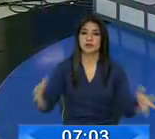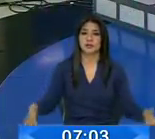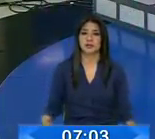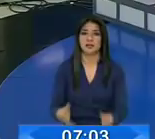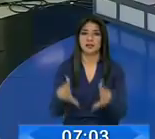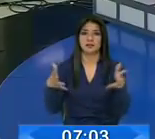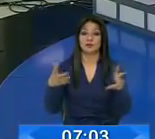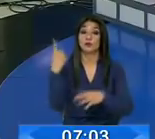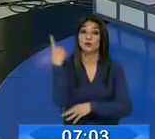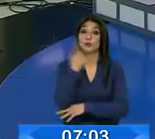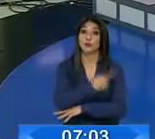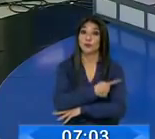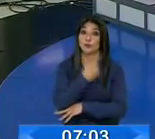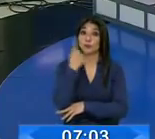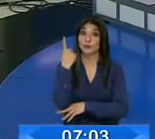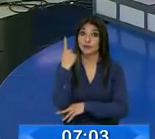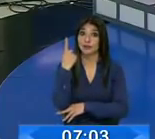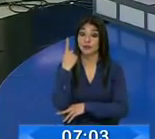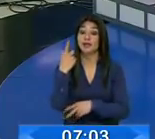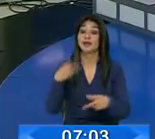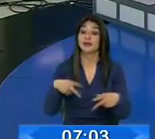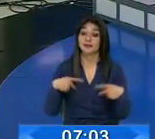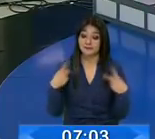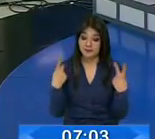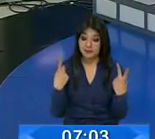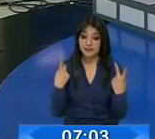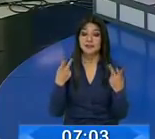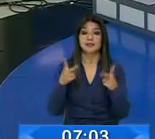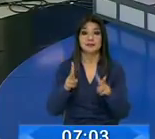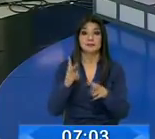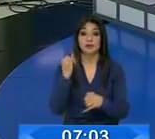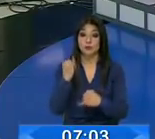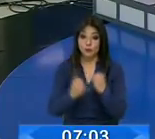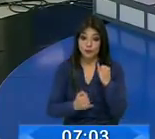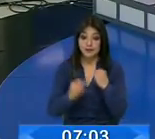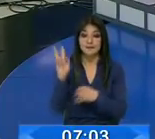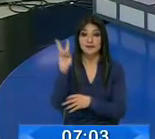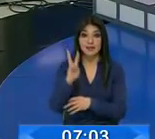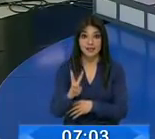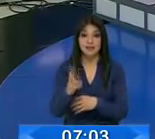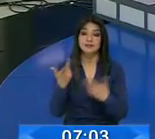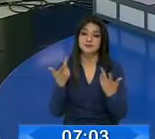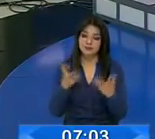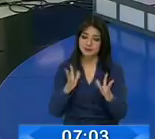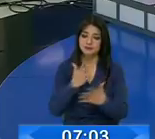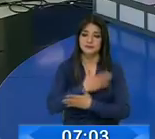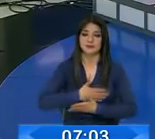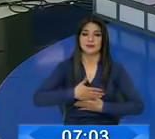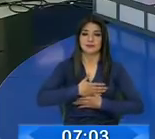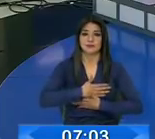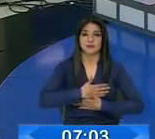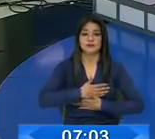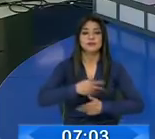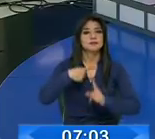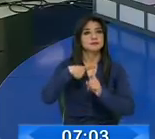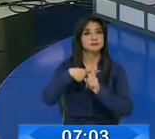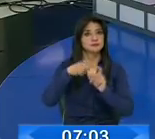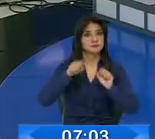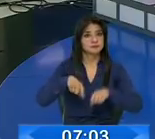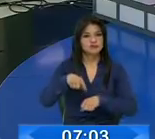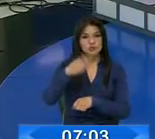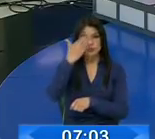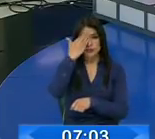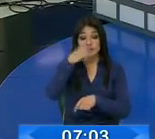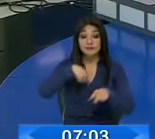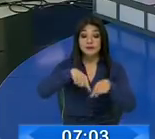vivir el último día laborable y el fin de semana que ya llega. Así es, por favor disfrute, póngale muy buena energía, ya sabe cómo está